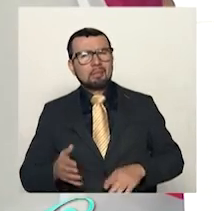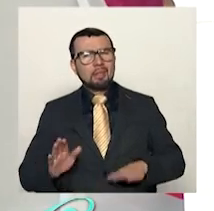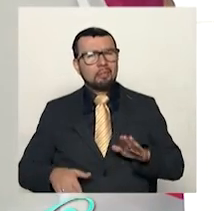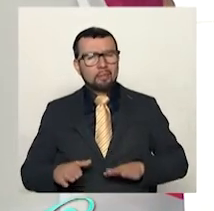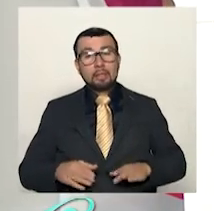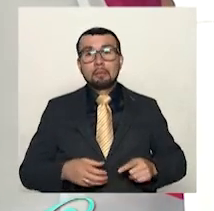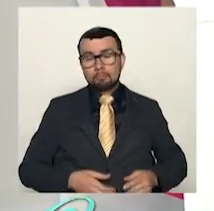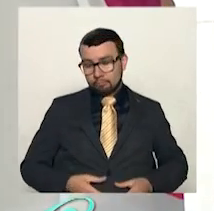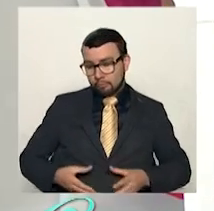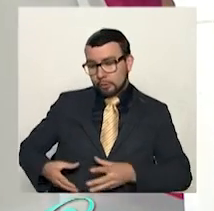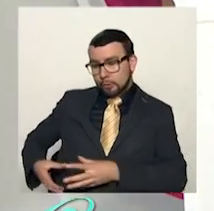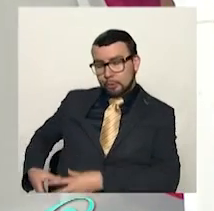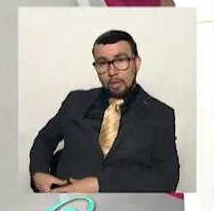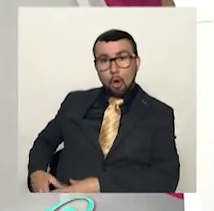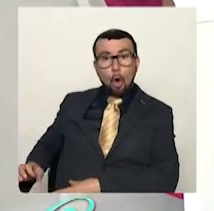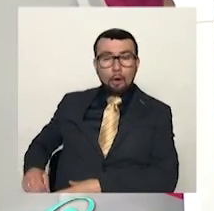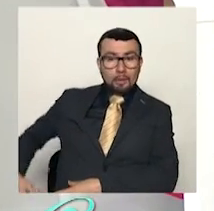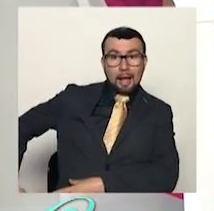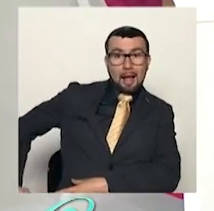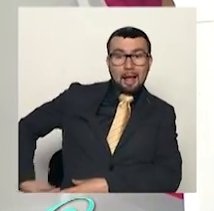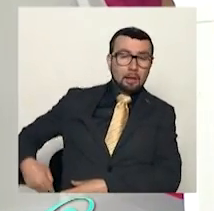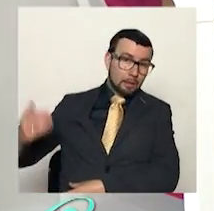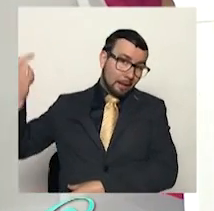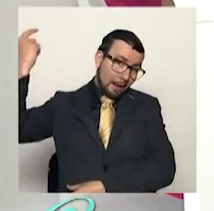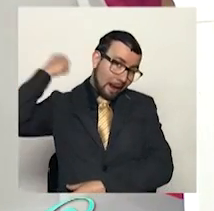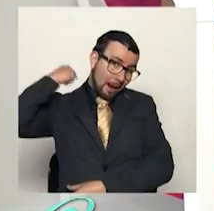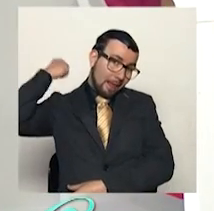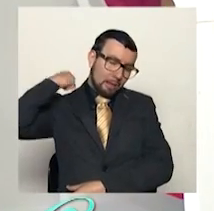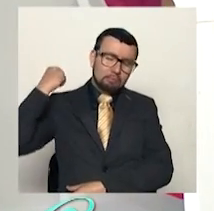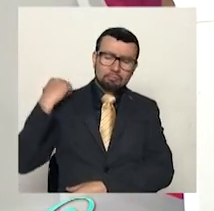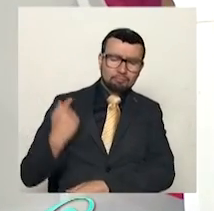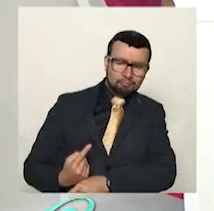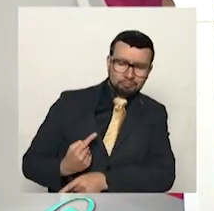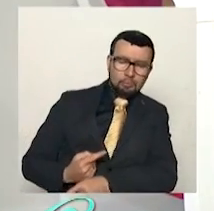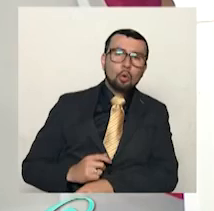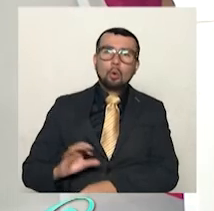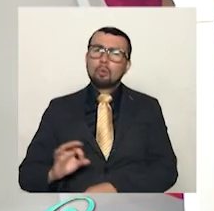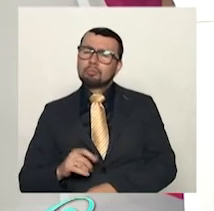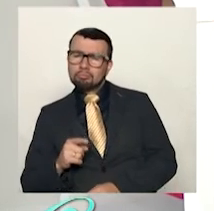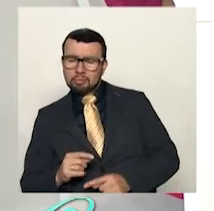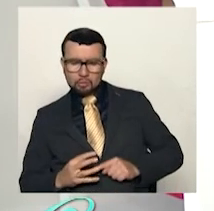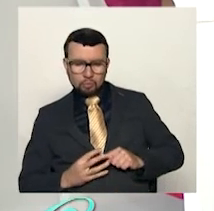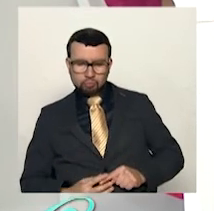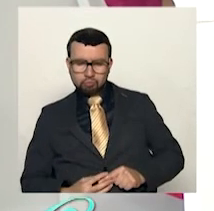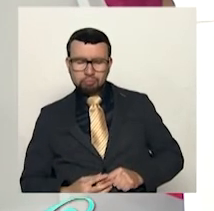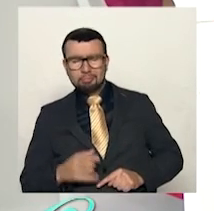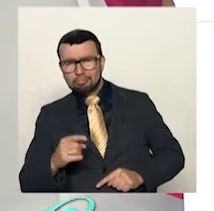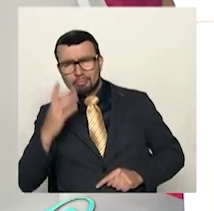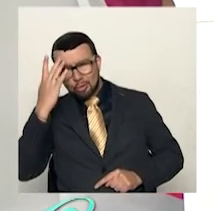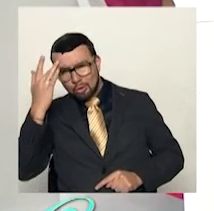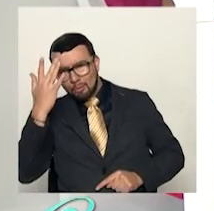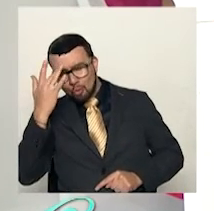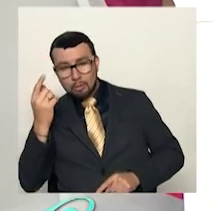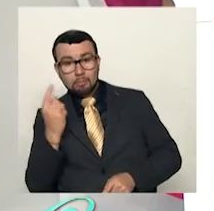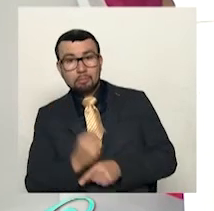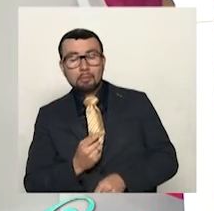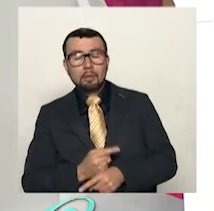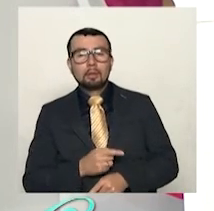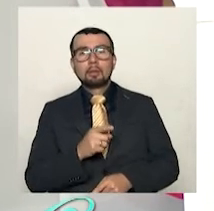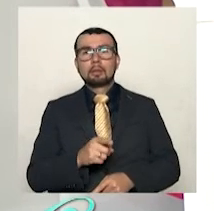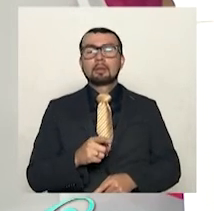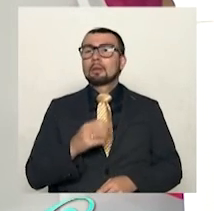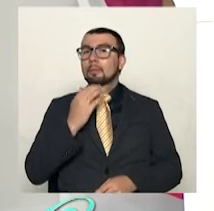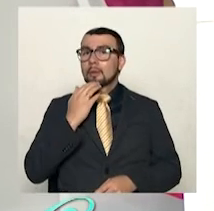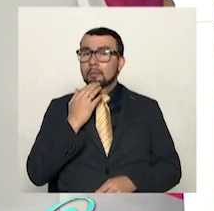lado derecho o se irradia hacia la espalda, o uno de los signos característicos de la apendicitis es la famosa prueba